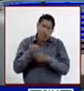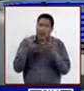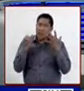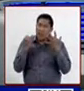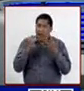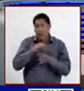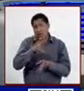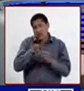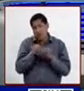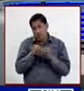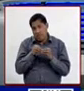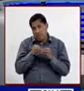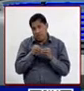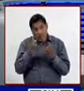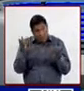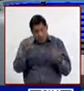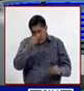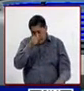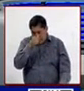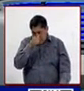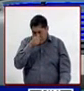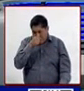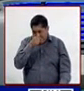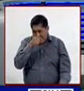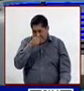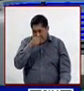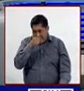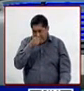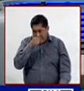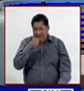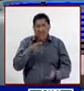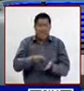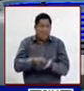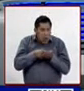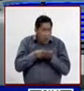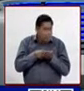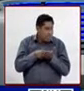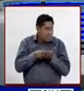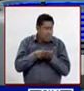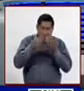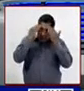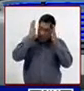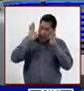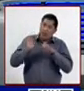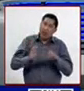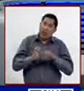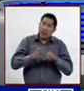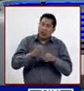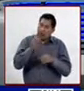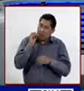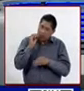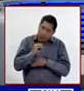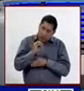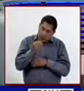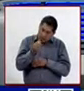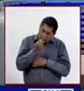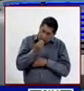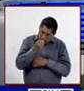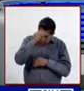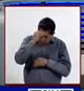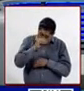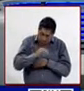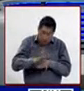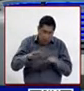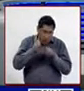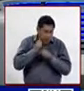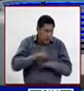en total. Sí. Las deudas, el hecho de no saber qué hacer, darles alimento, en particular a los niños,